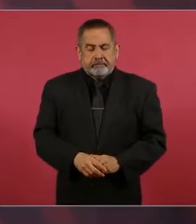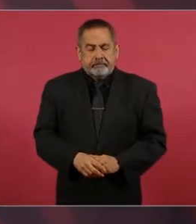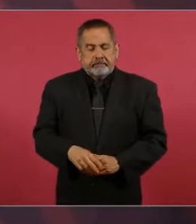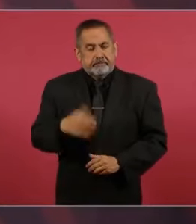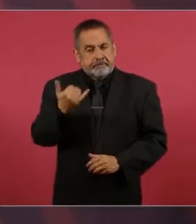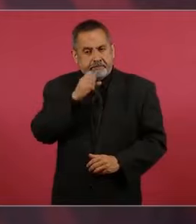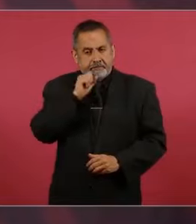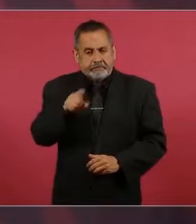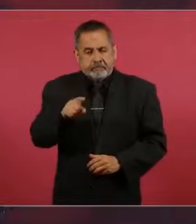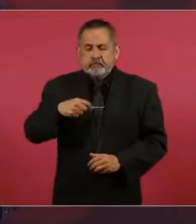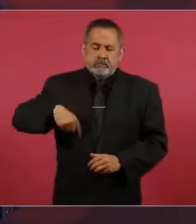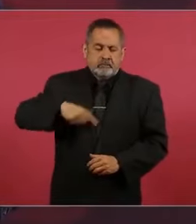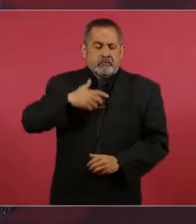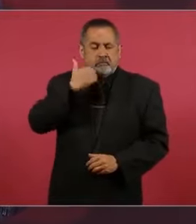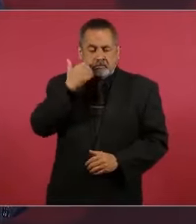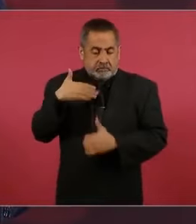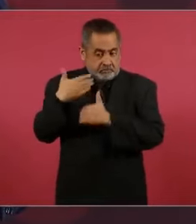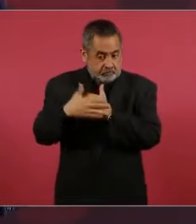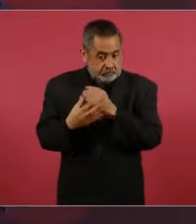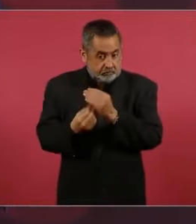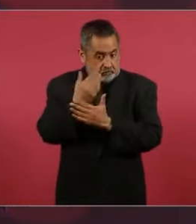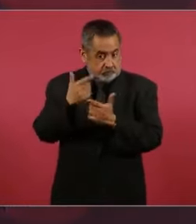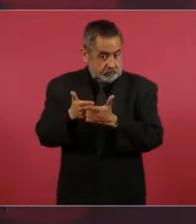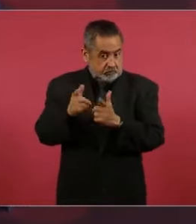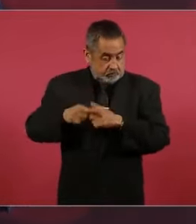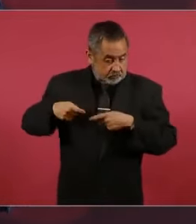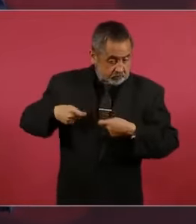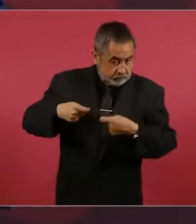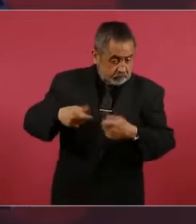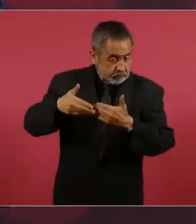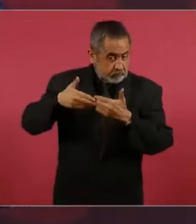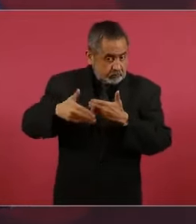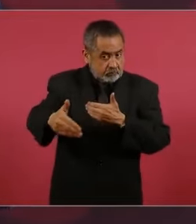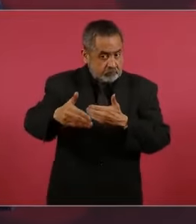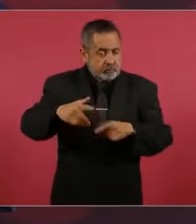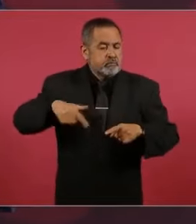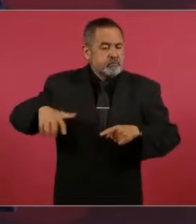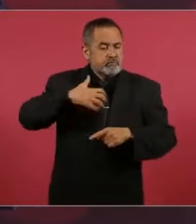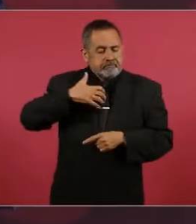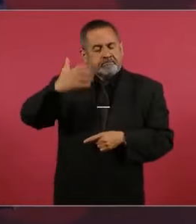Y queremos que las nuevas generaciones conozcan